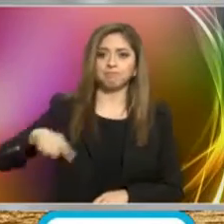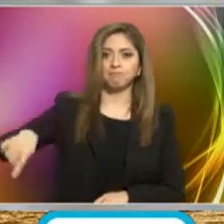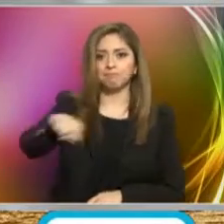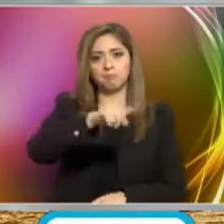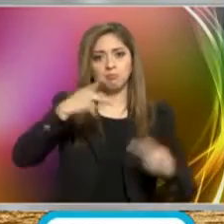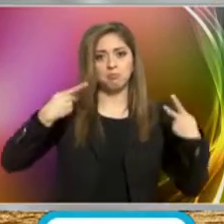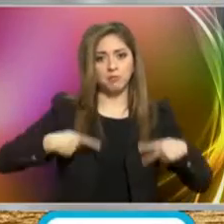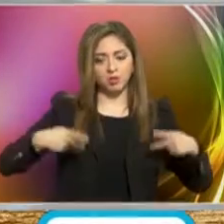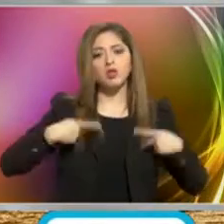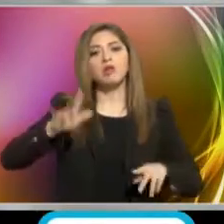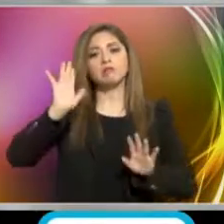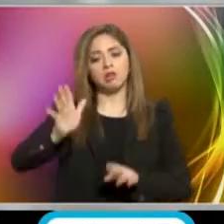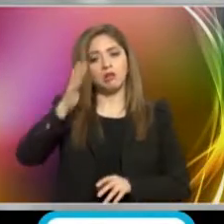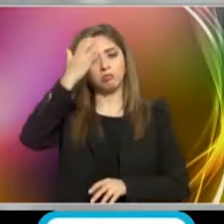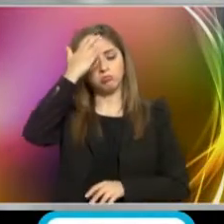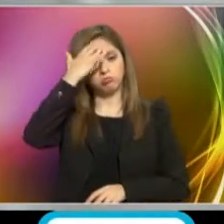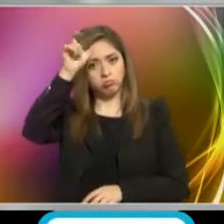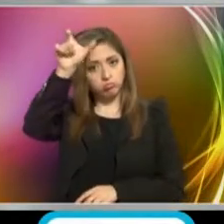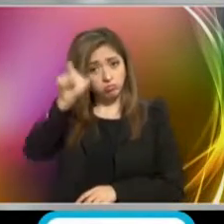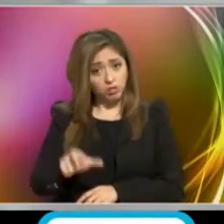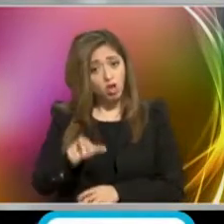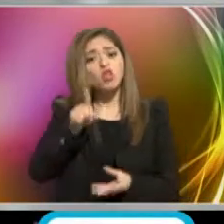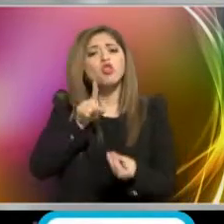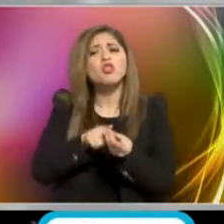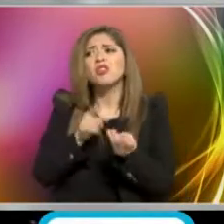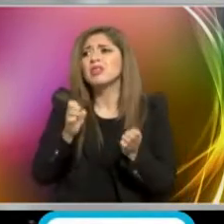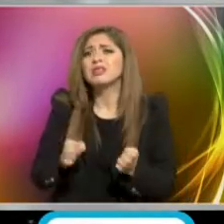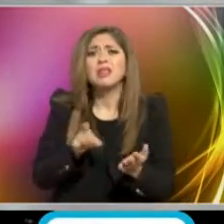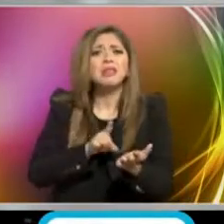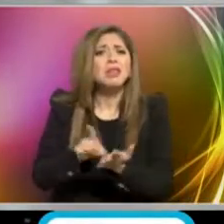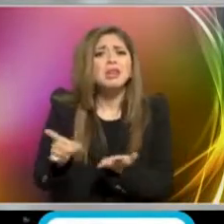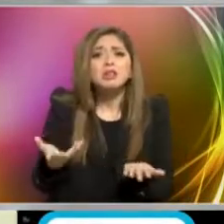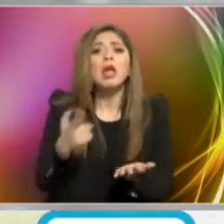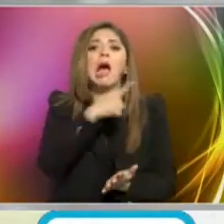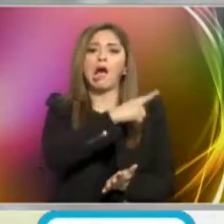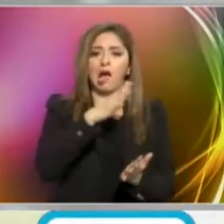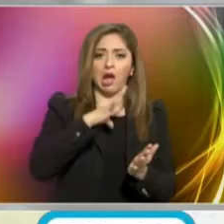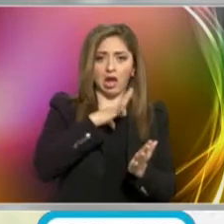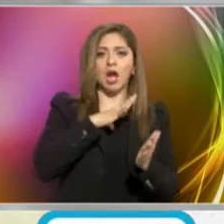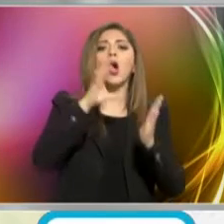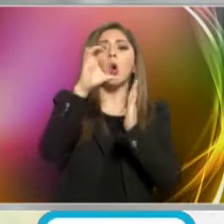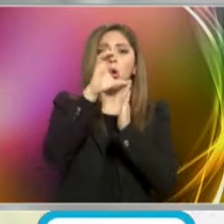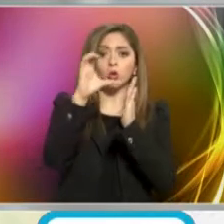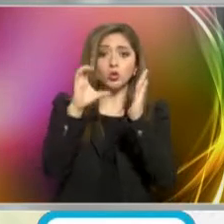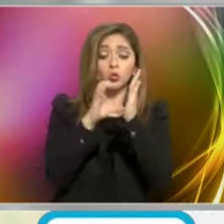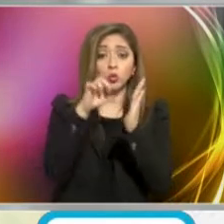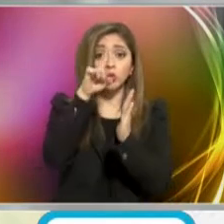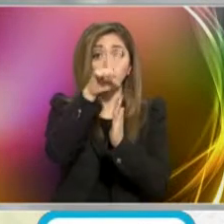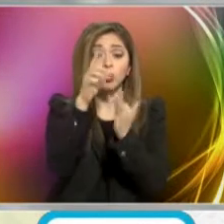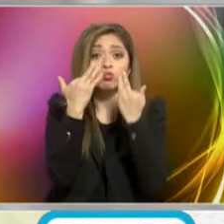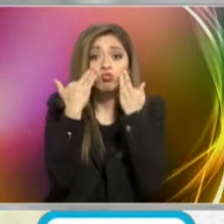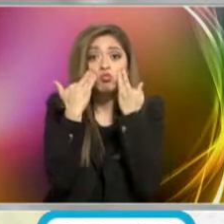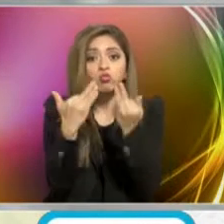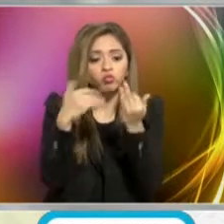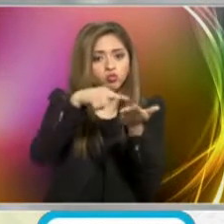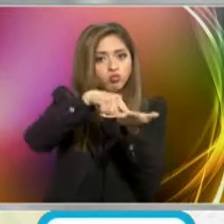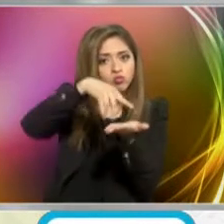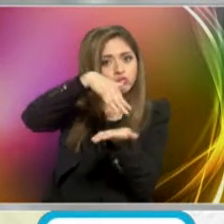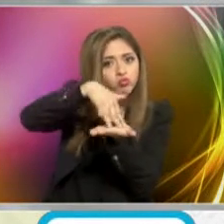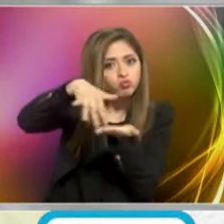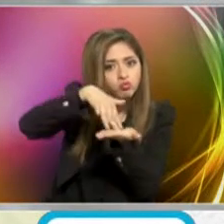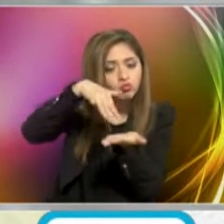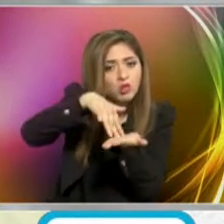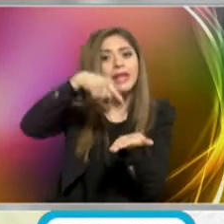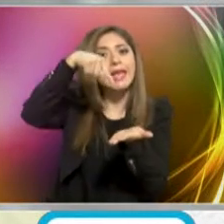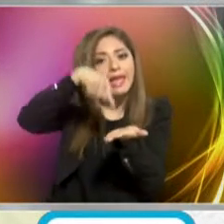son esos derechos humanos. Bueno, Sí. están en la Constitución porque ese es el instrumento tangible, objetivo en donde están y se